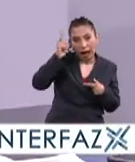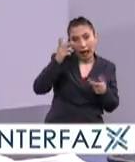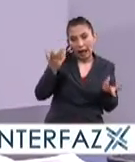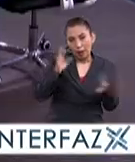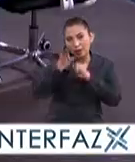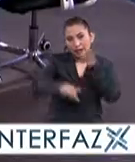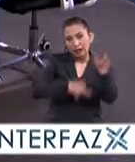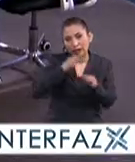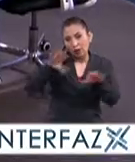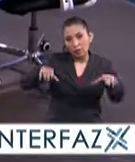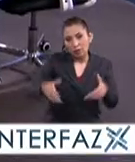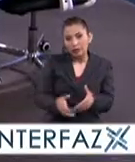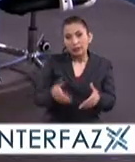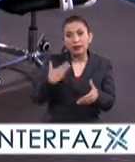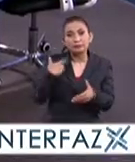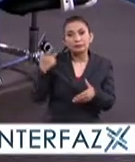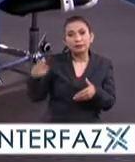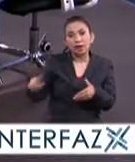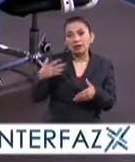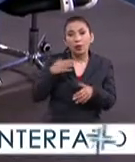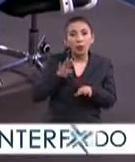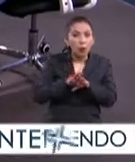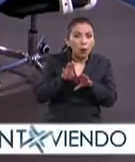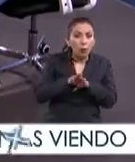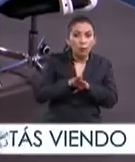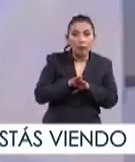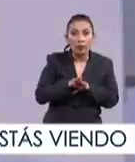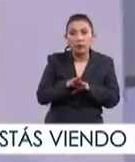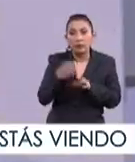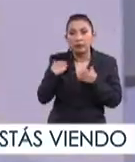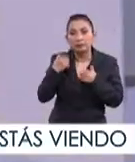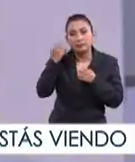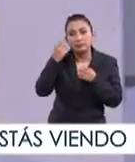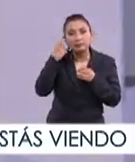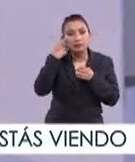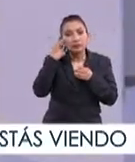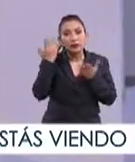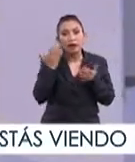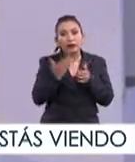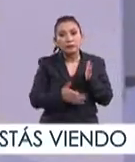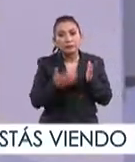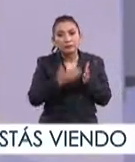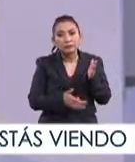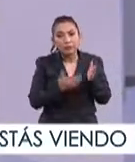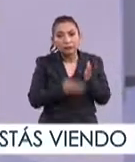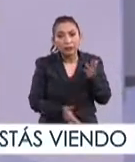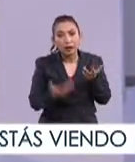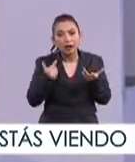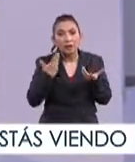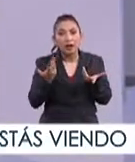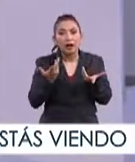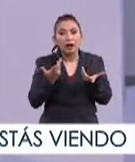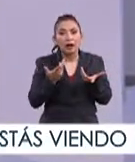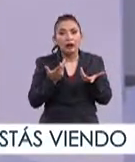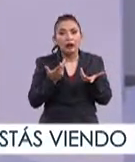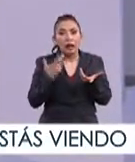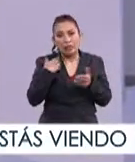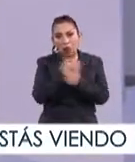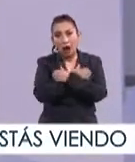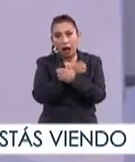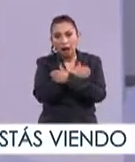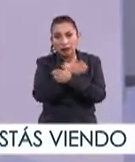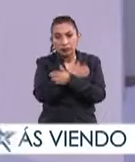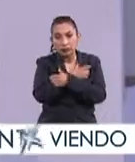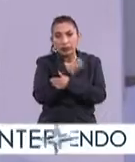otras también comunidades se vaya un poco entendiendo, porque la falta de ignorancia, la falta de